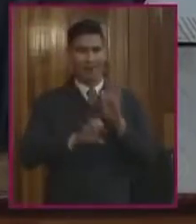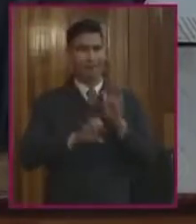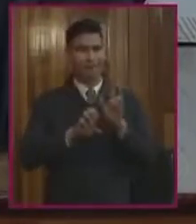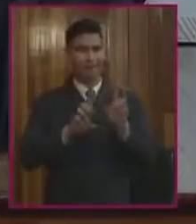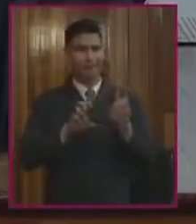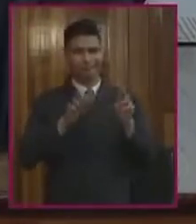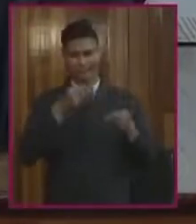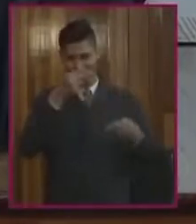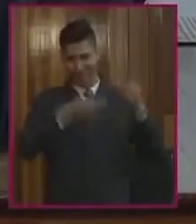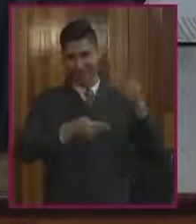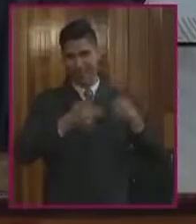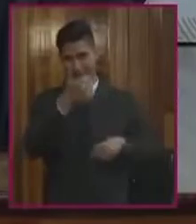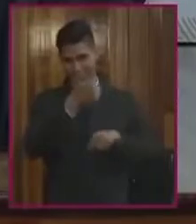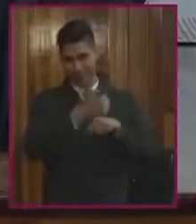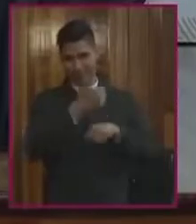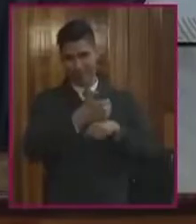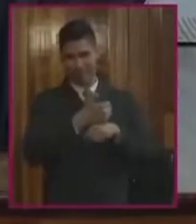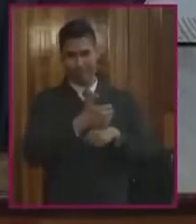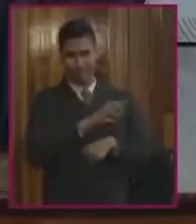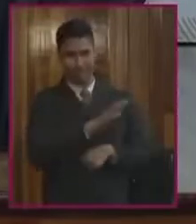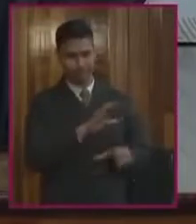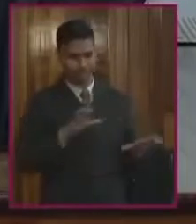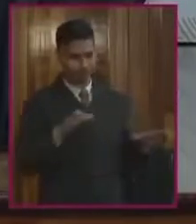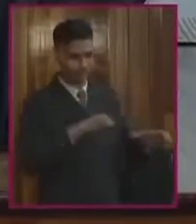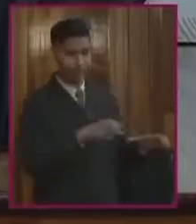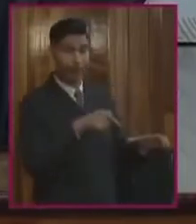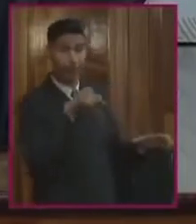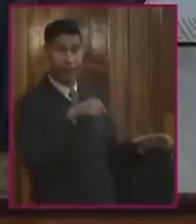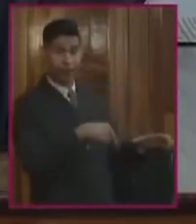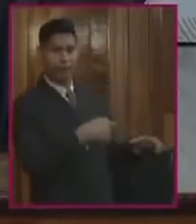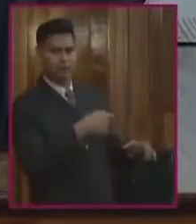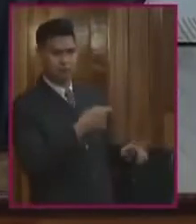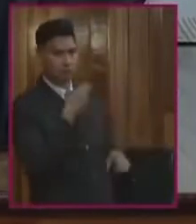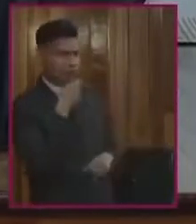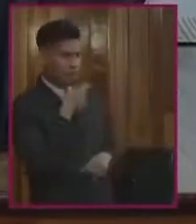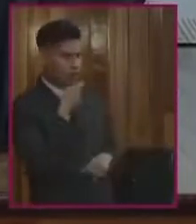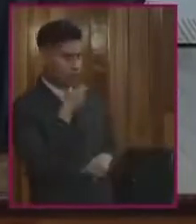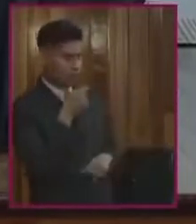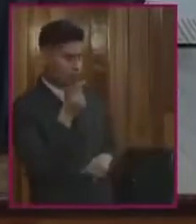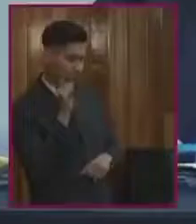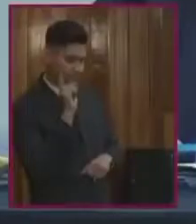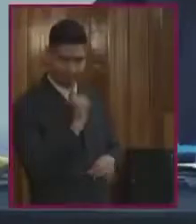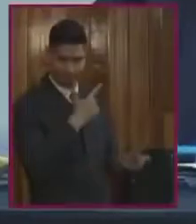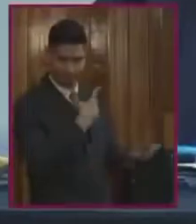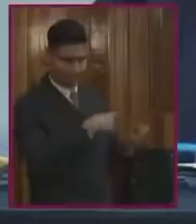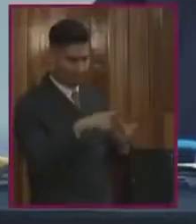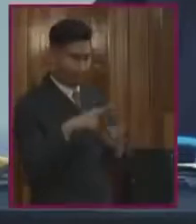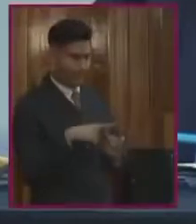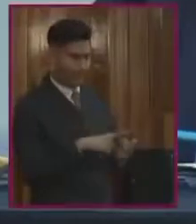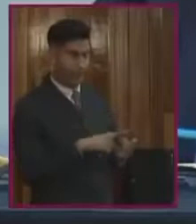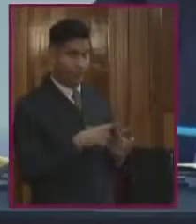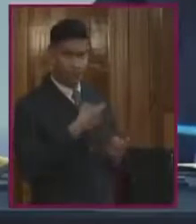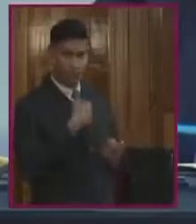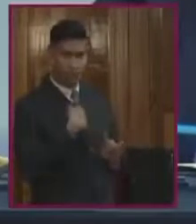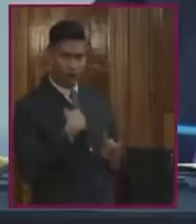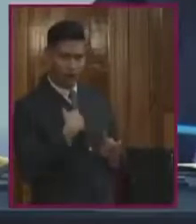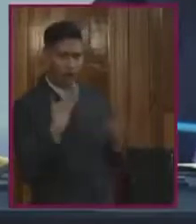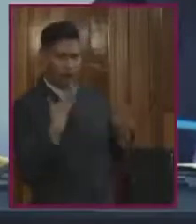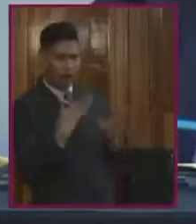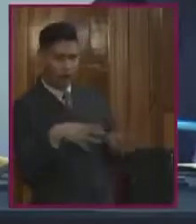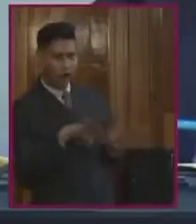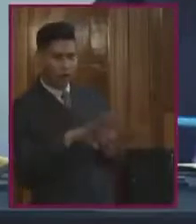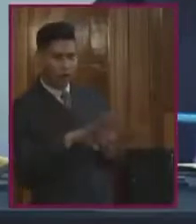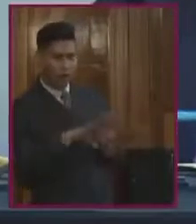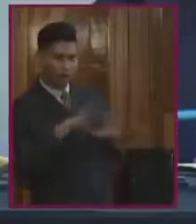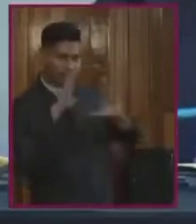va a analizar y reflexionar qué actividades o cómo yo docente voy a hacer estas actividades para que un niño reflexione